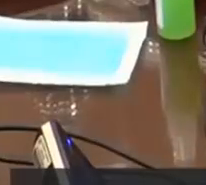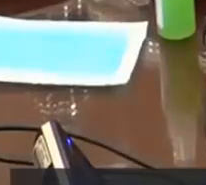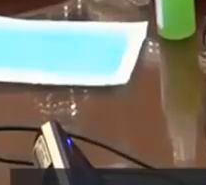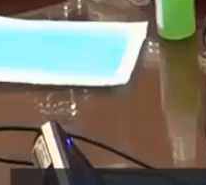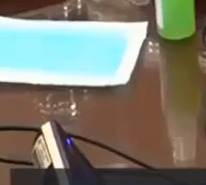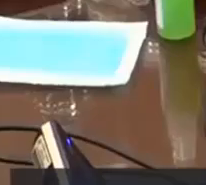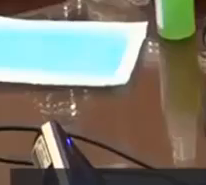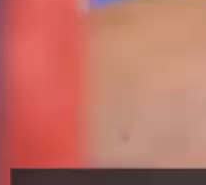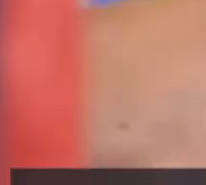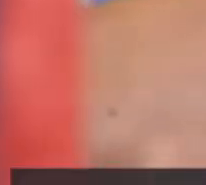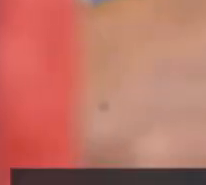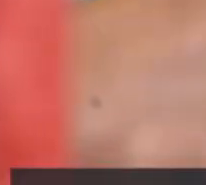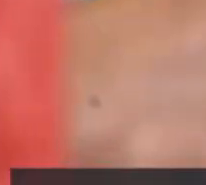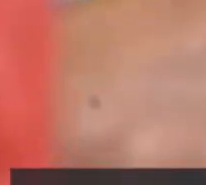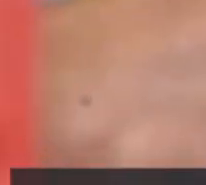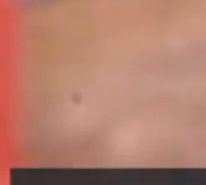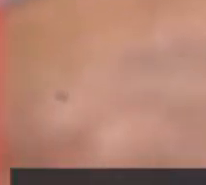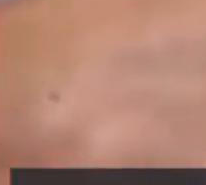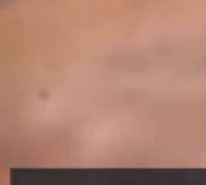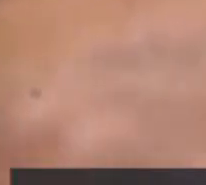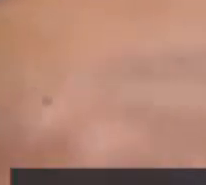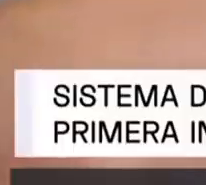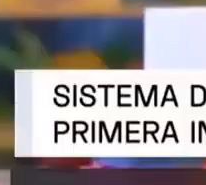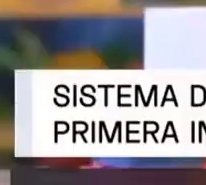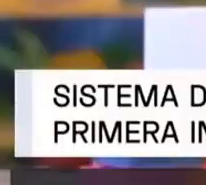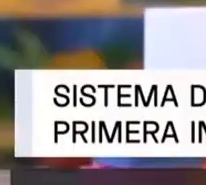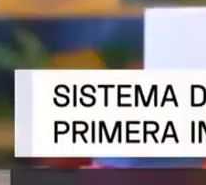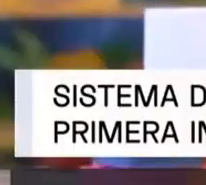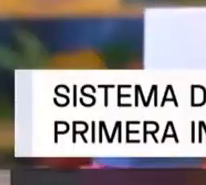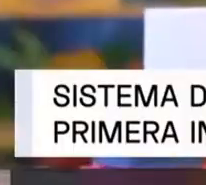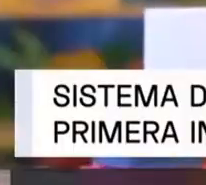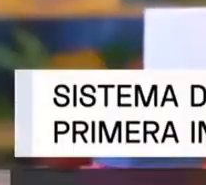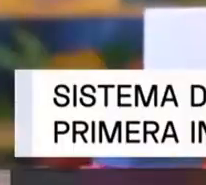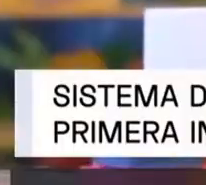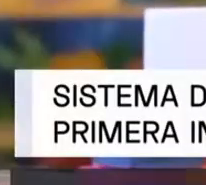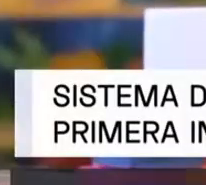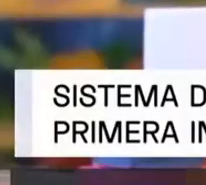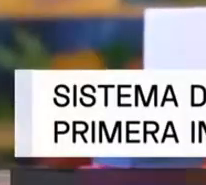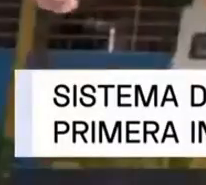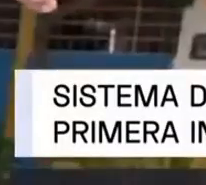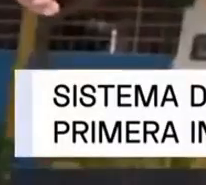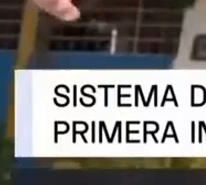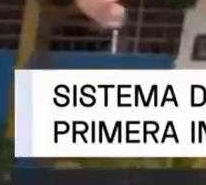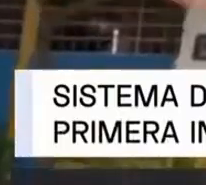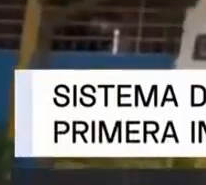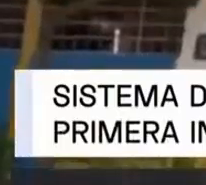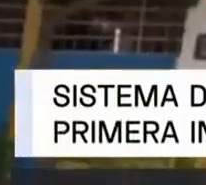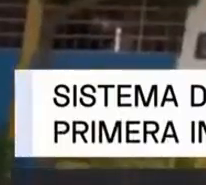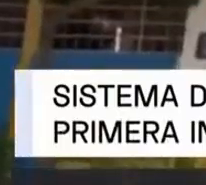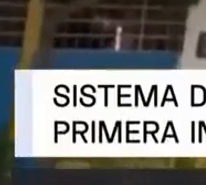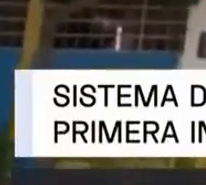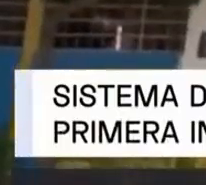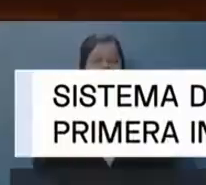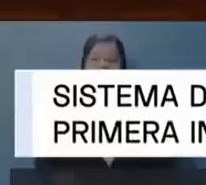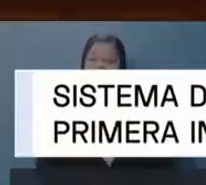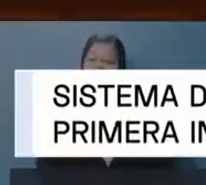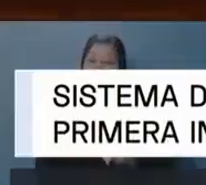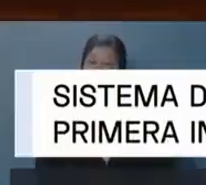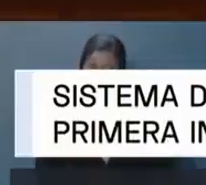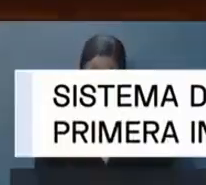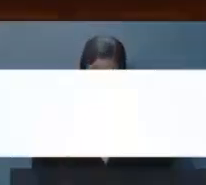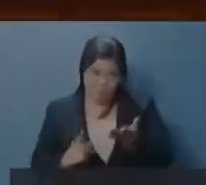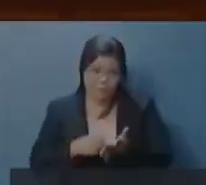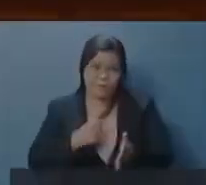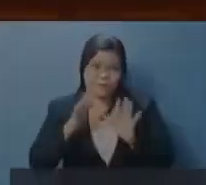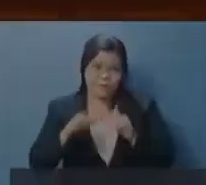dólares serán destinados a la adecuación de espacios físicos y formación de docentes en la primera infancia. Por primera vez en 10